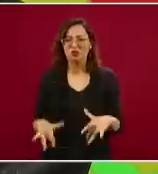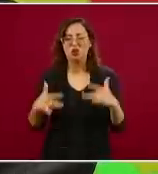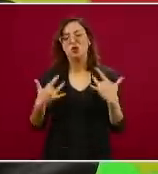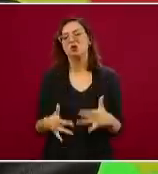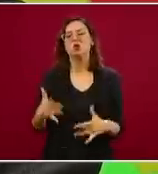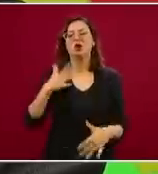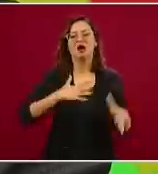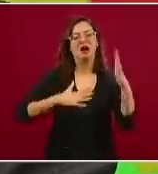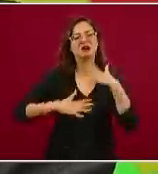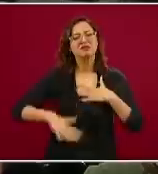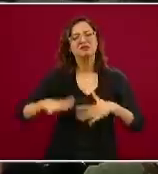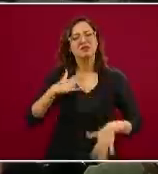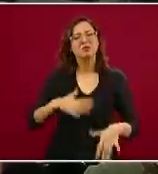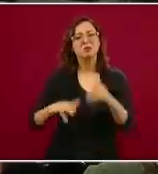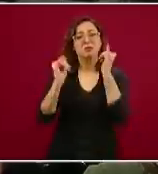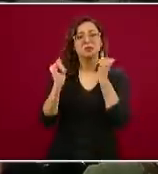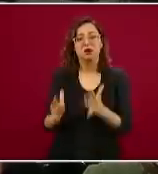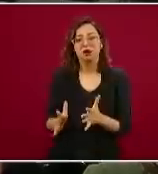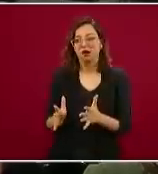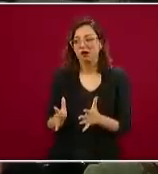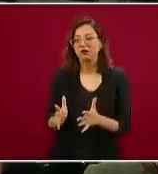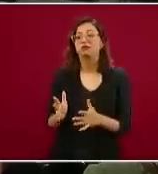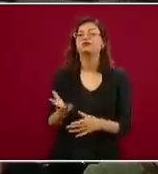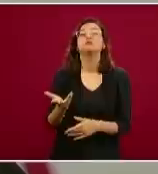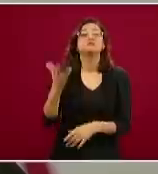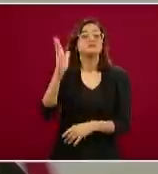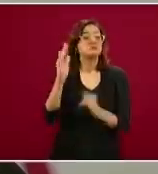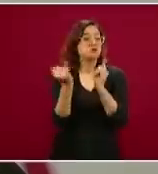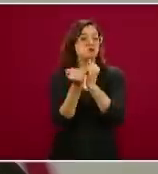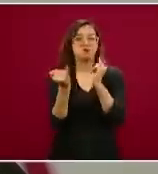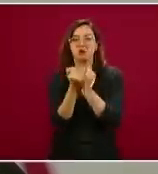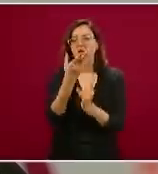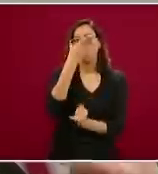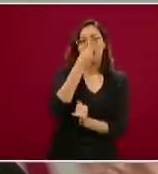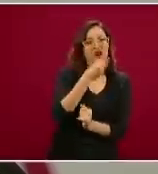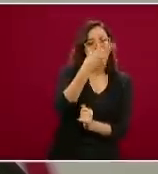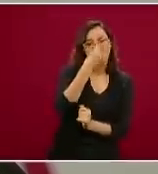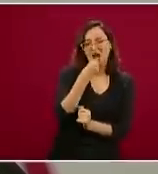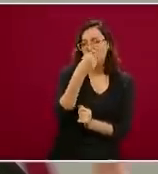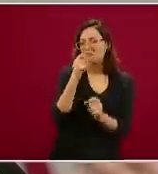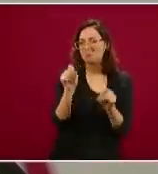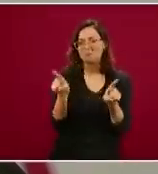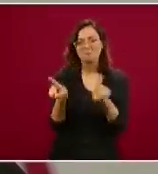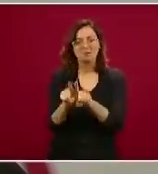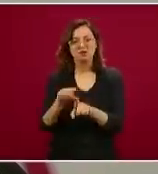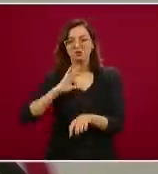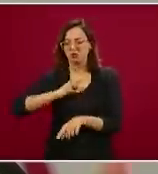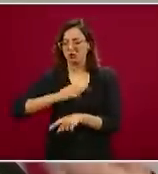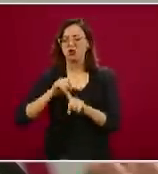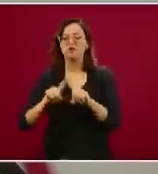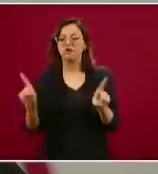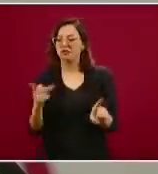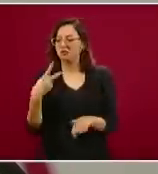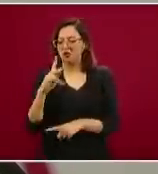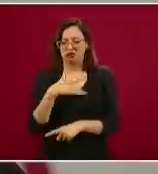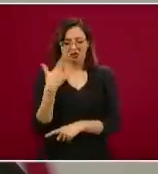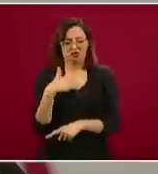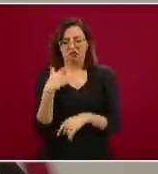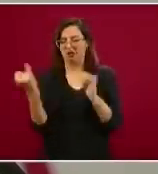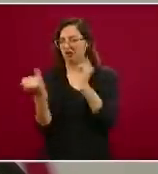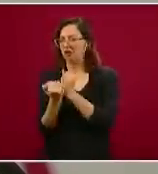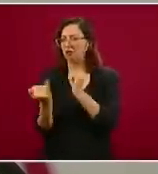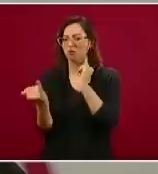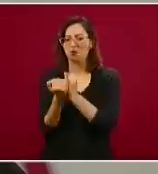de fatiga. Como hemos dicho, esto se parece a la influenza, se comporta igual, es un virus distinto, pero se comporta